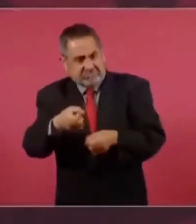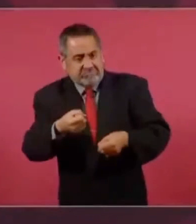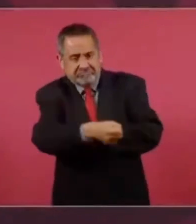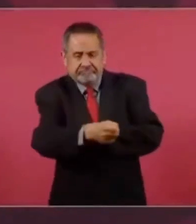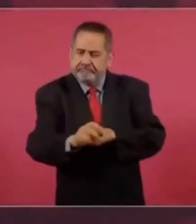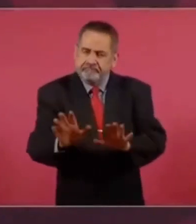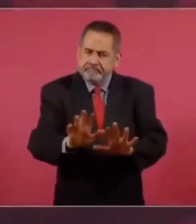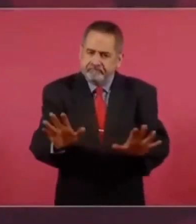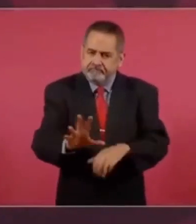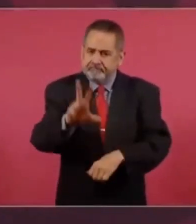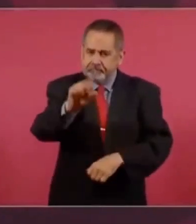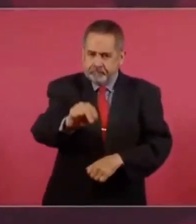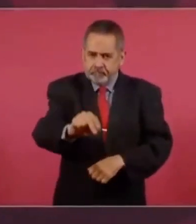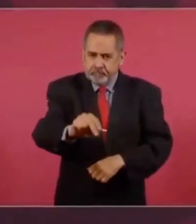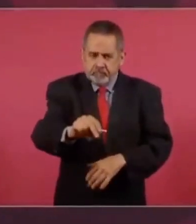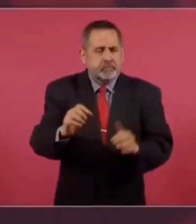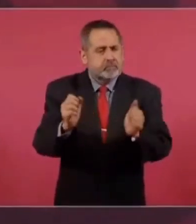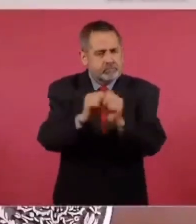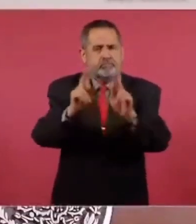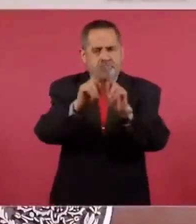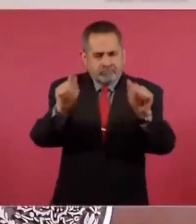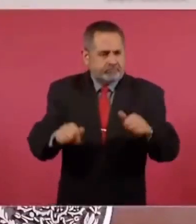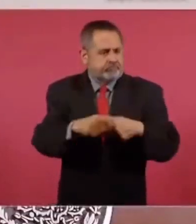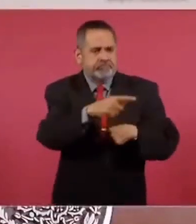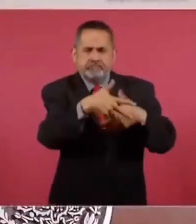que se puede luchar de manera pacífica